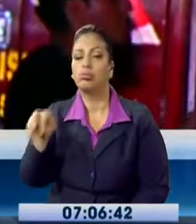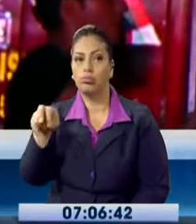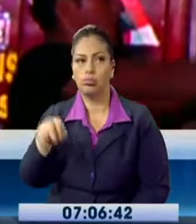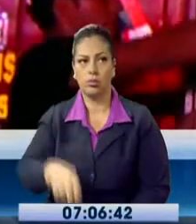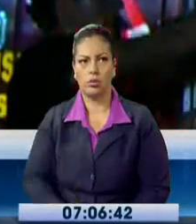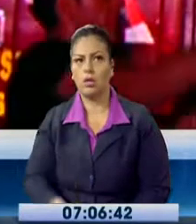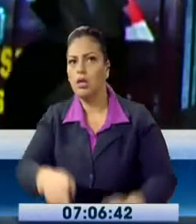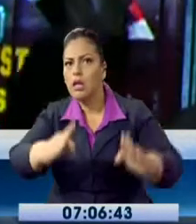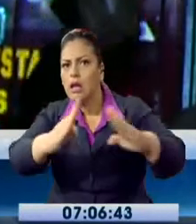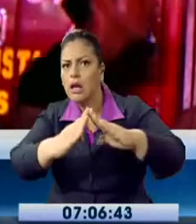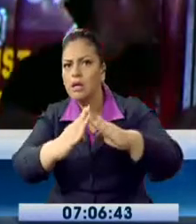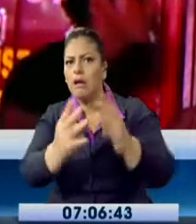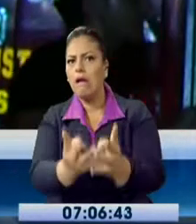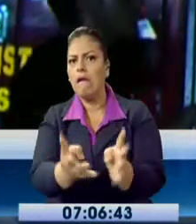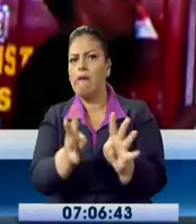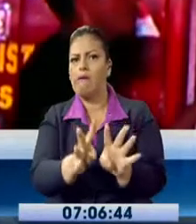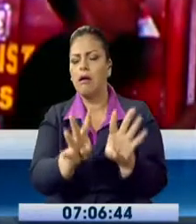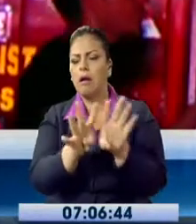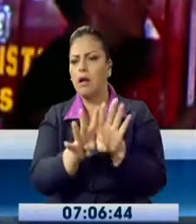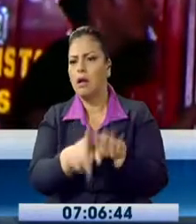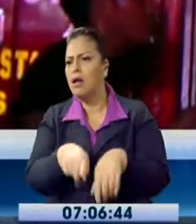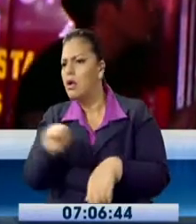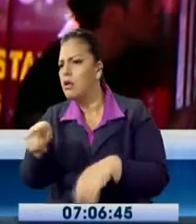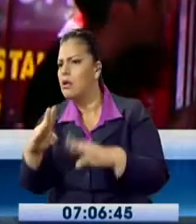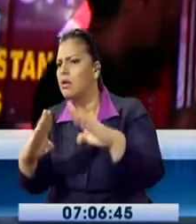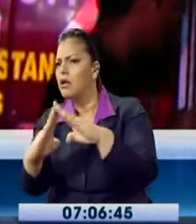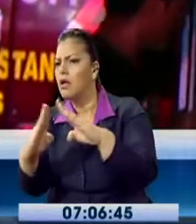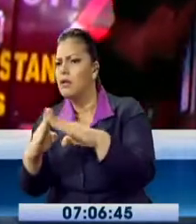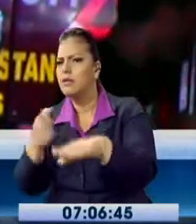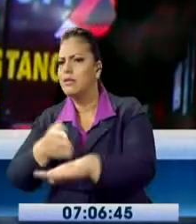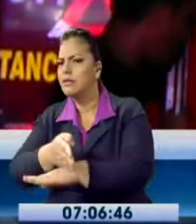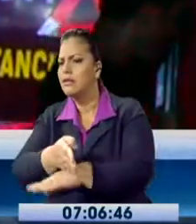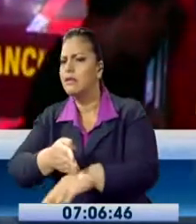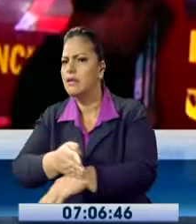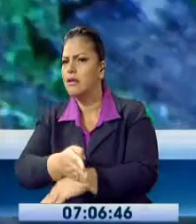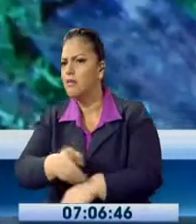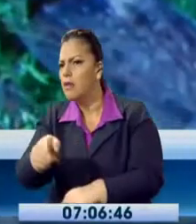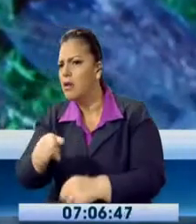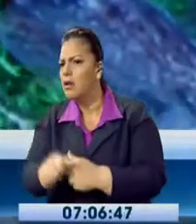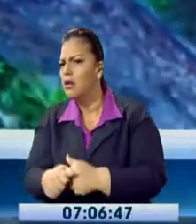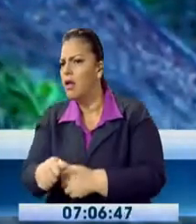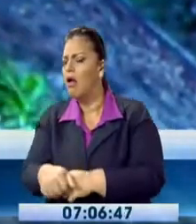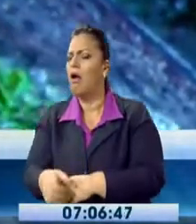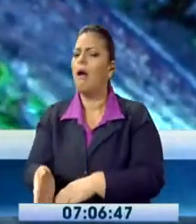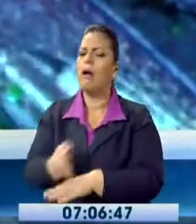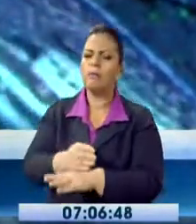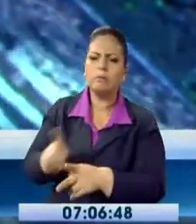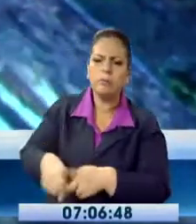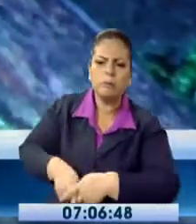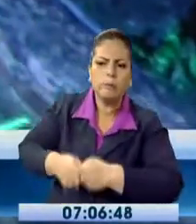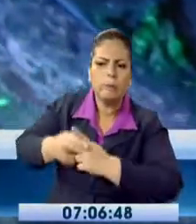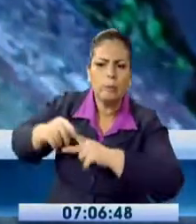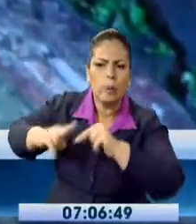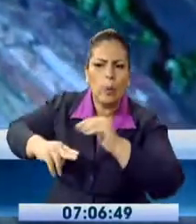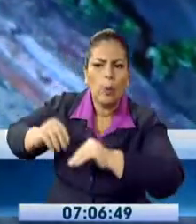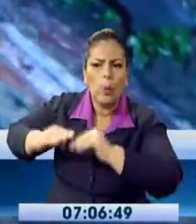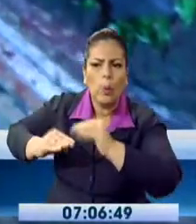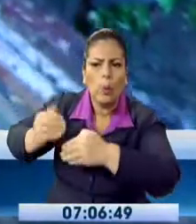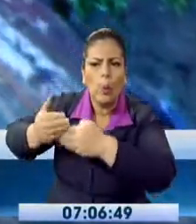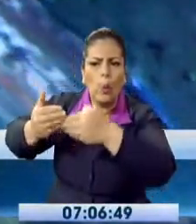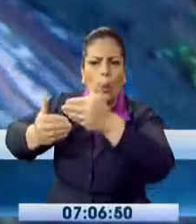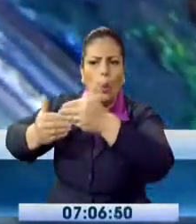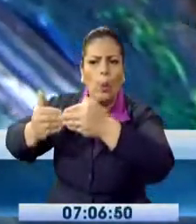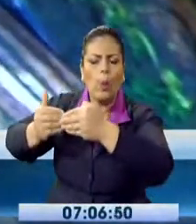otra es de madera, pero se ve que están haciendo ya paredes de cemento. Afortunadamente no hubo personas heridas